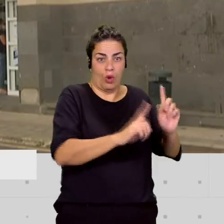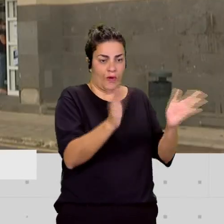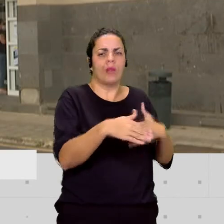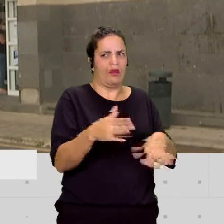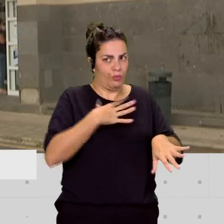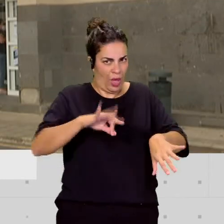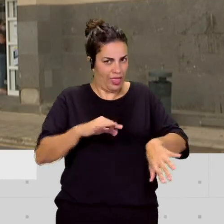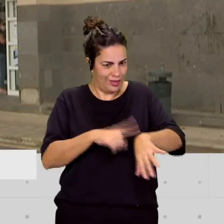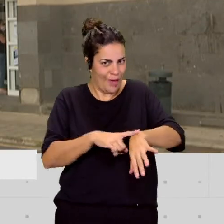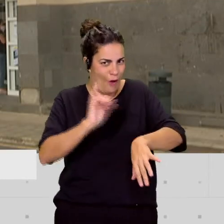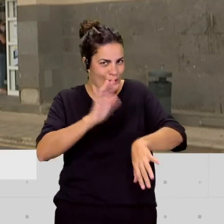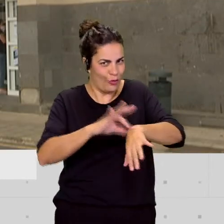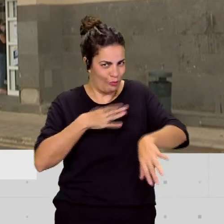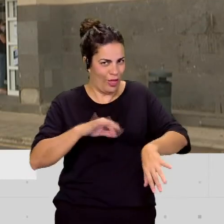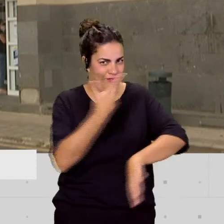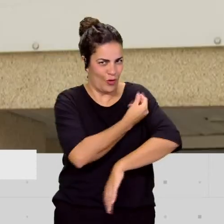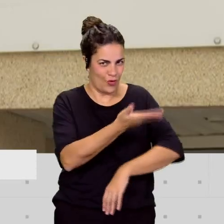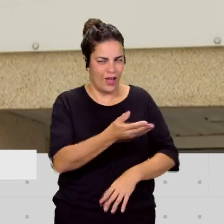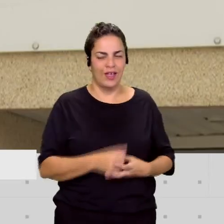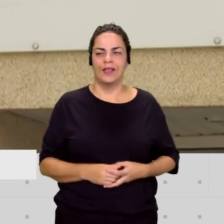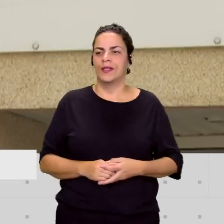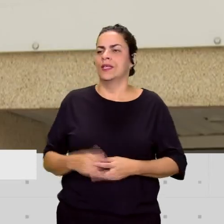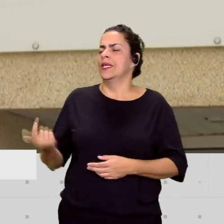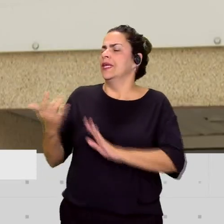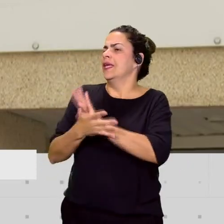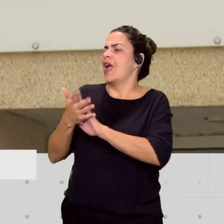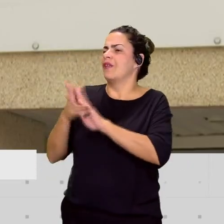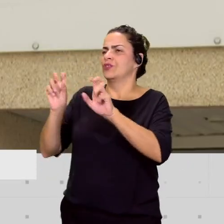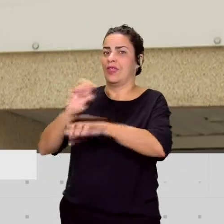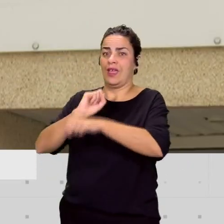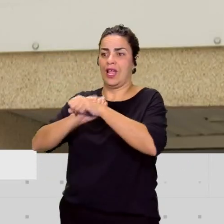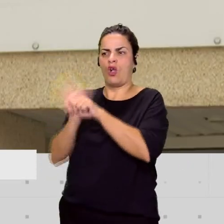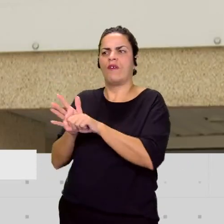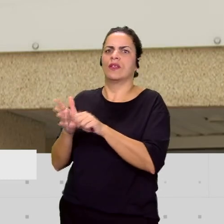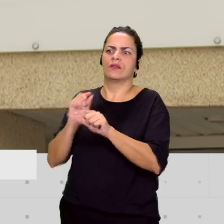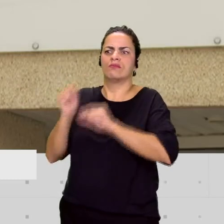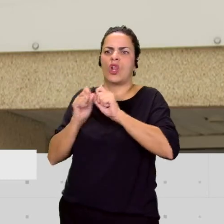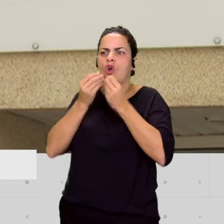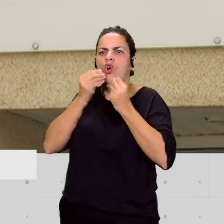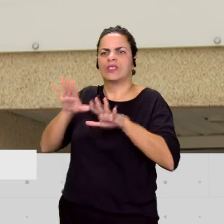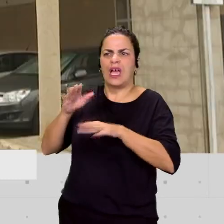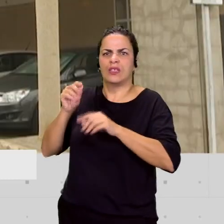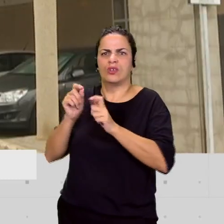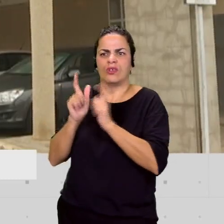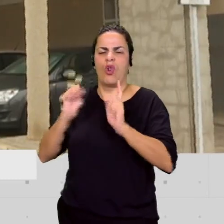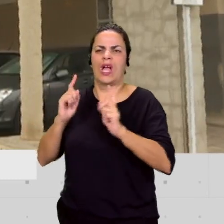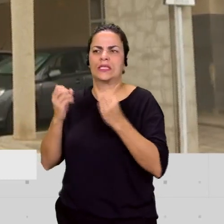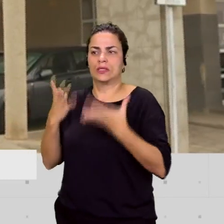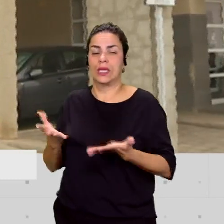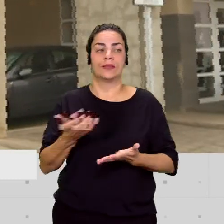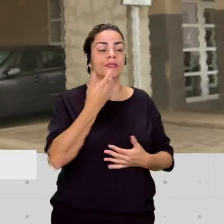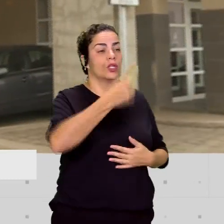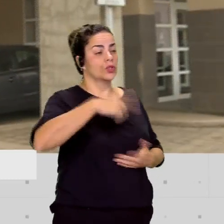¿eh? Hablando de la COVID, ¿cómo van los contagios en esta ocasión? Cuando nosotros vigilamos las infecciones respiratorias